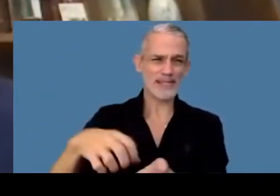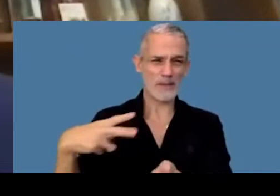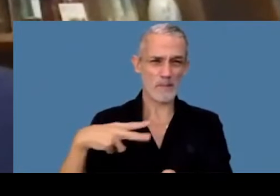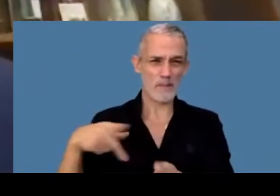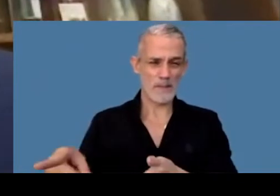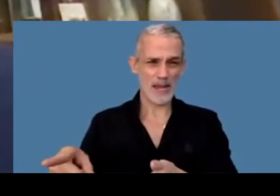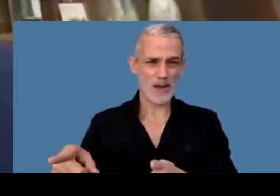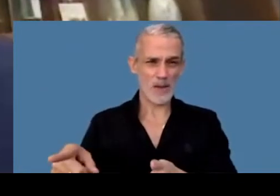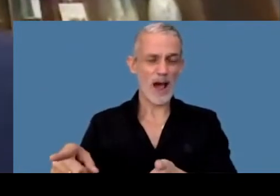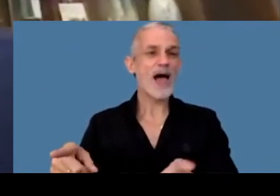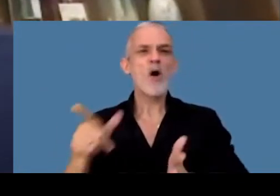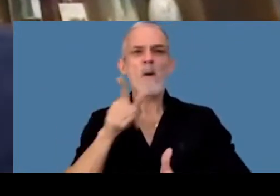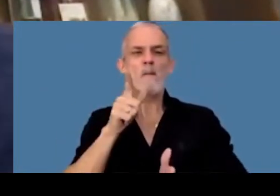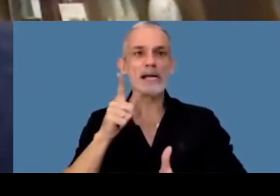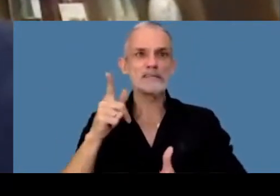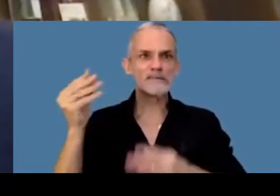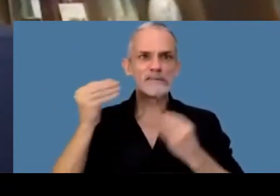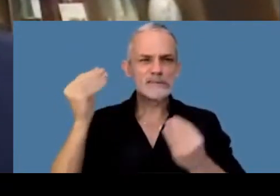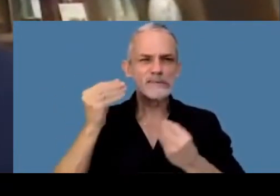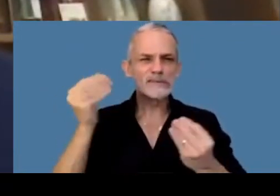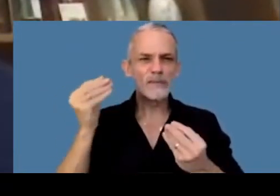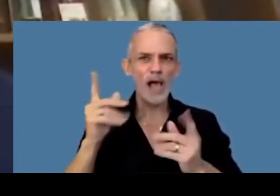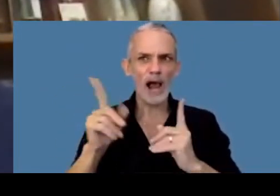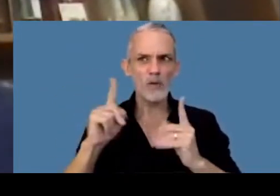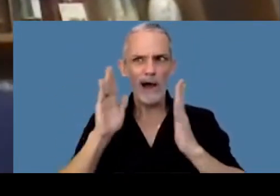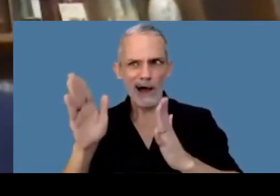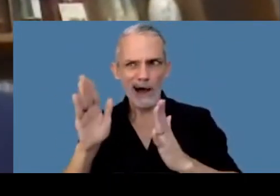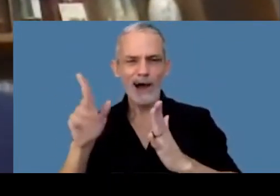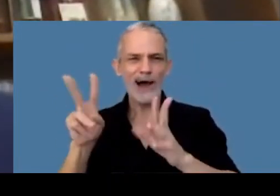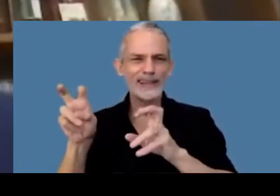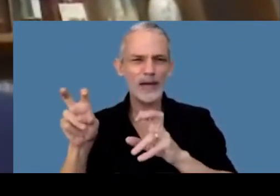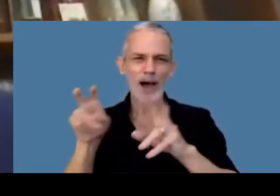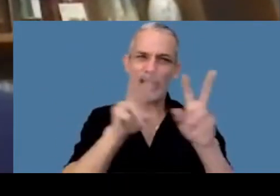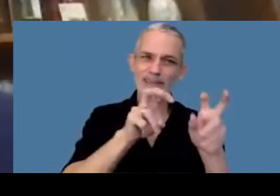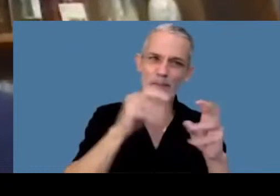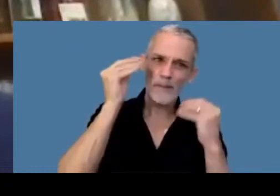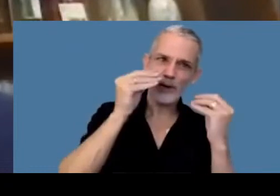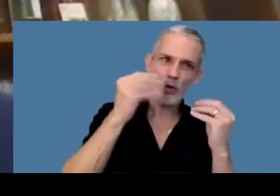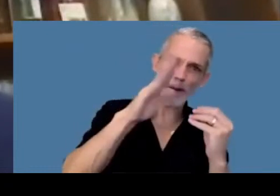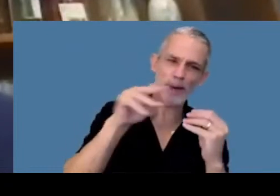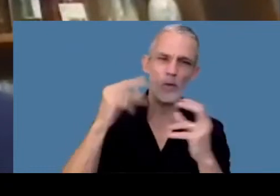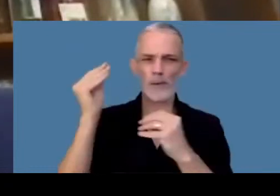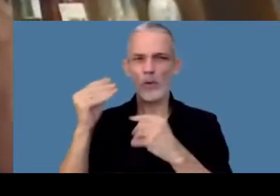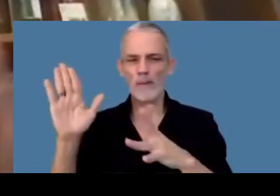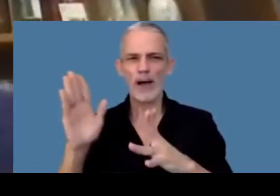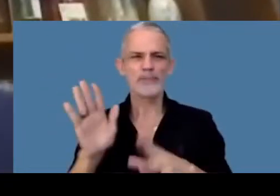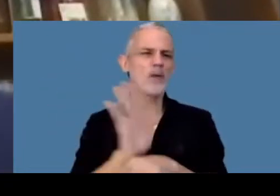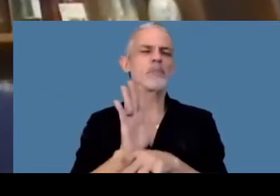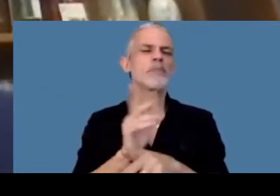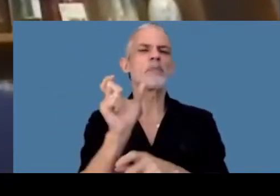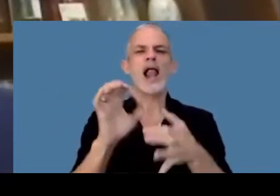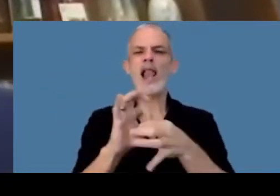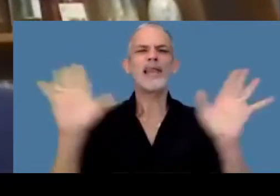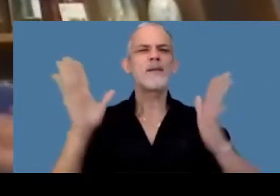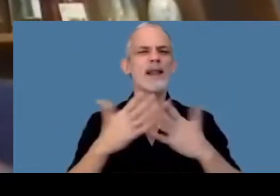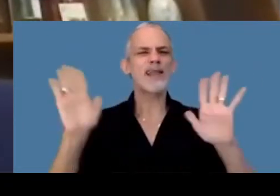parece que hay más preocupaciones por unas cuestiones que por otras. Y esto nos va a llevar un poco cuando hablemos de la libertad sindical, ¿no? Porque la libertad